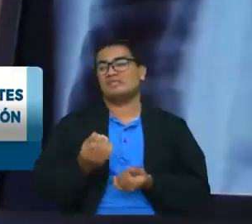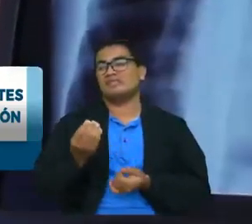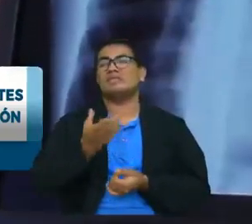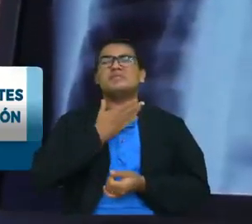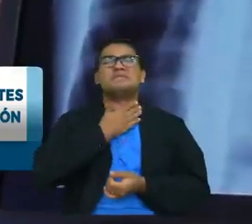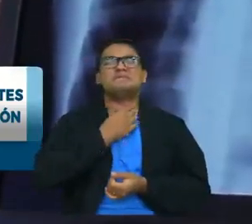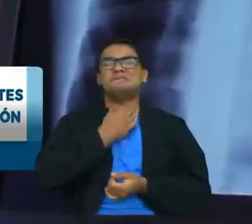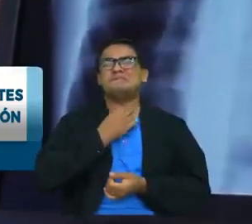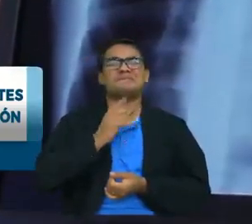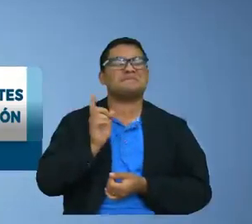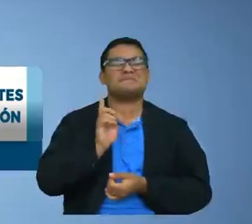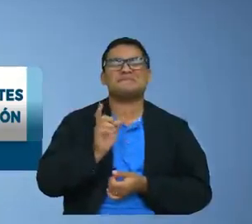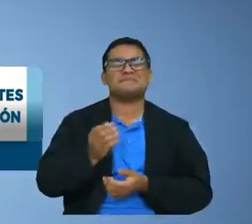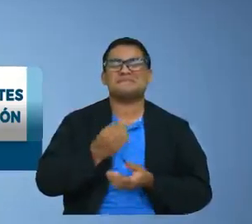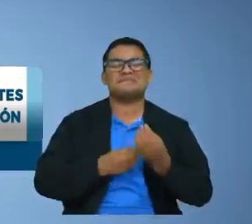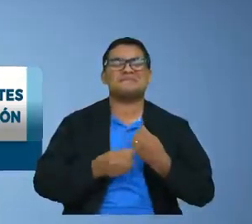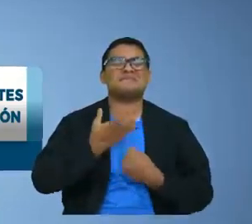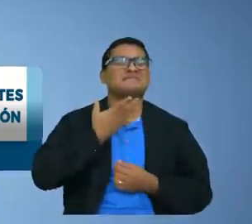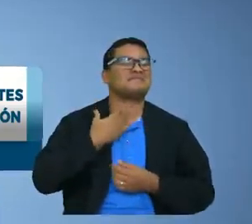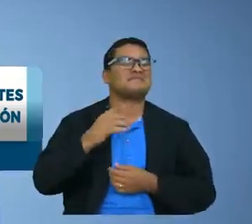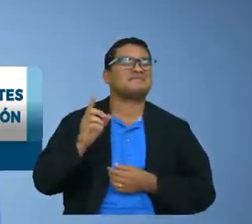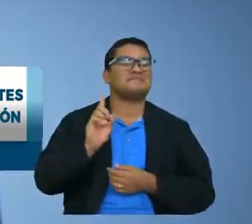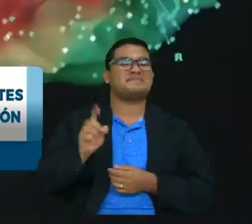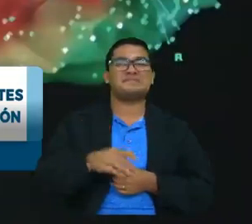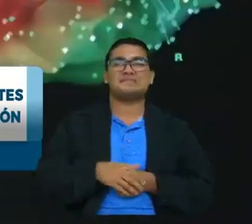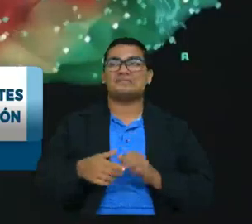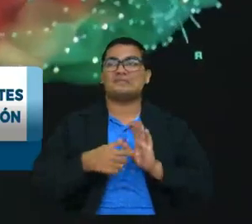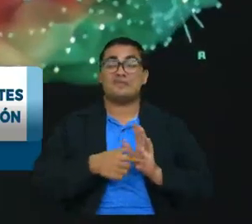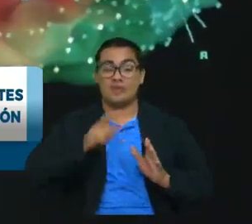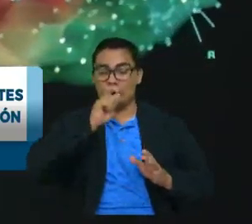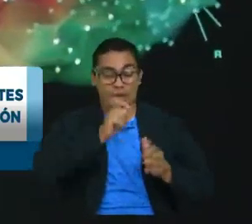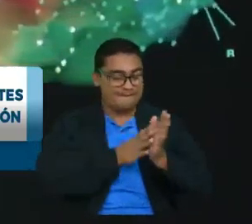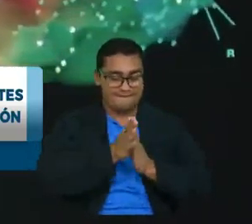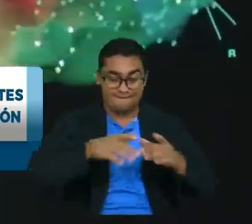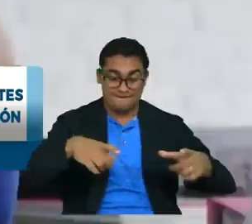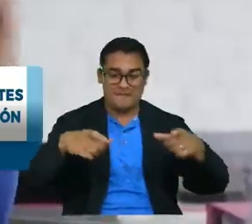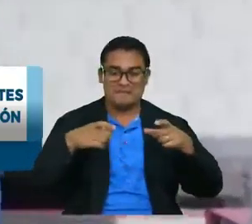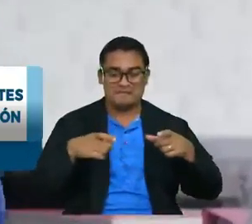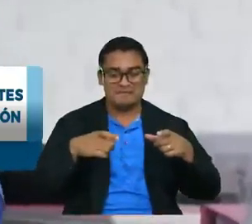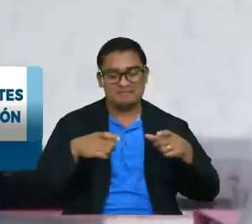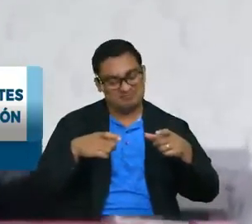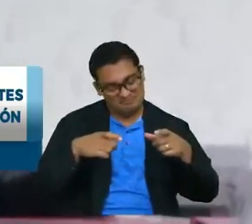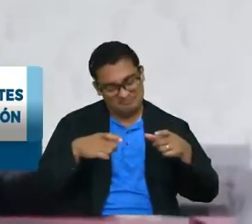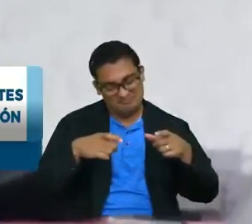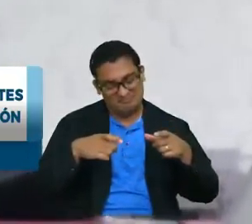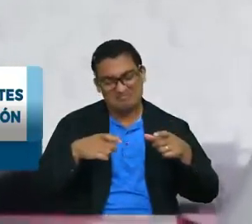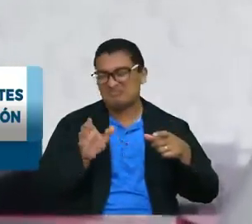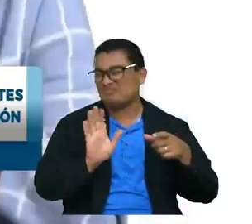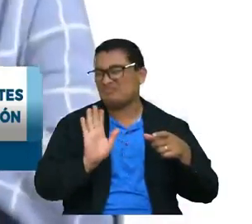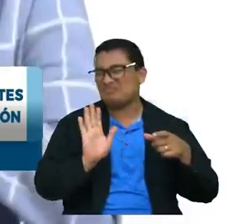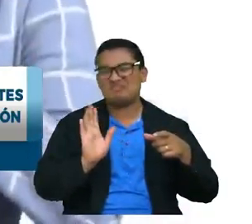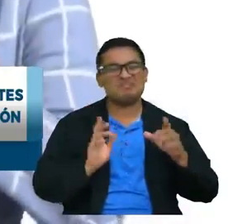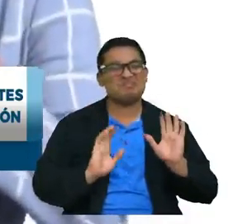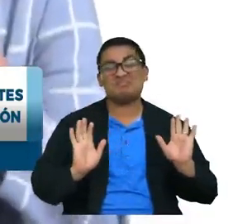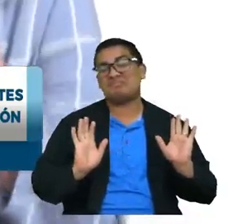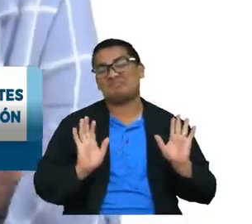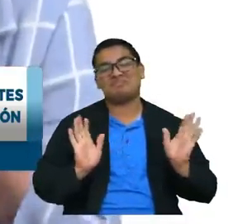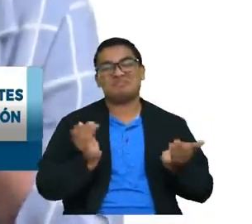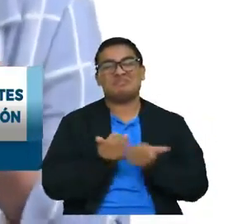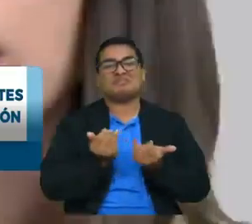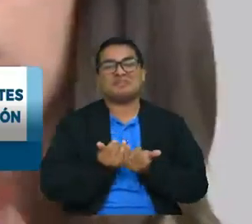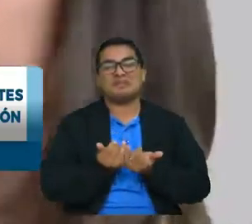mamás. Sí. A lo mejor le preparas algo que más le gusta, pero ellos nada, no quieren comer nada. Entonces, ante esos